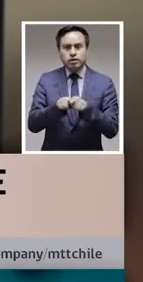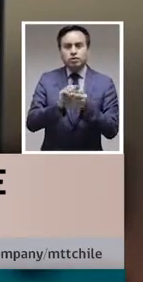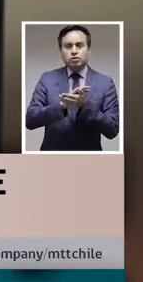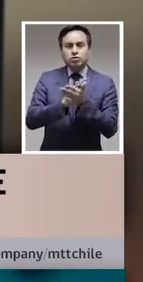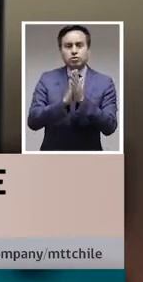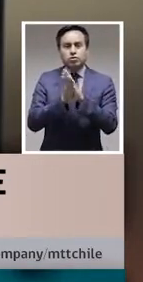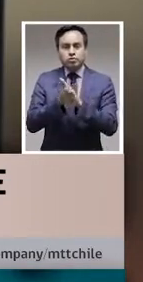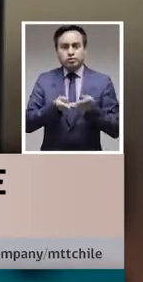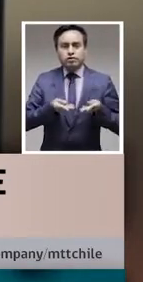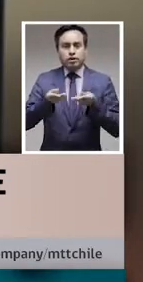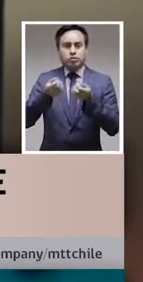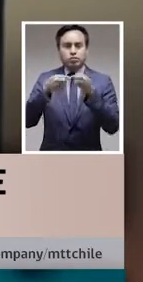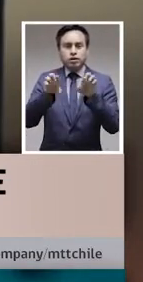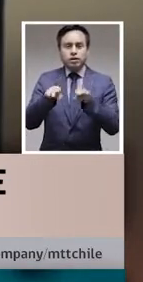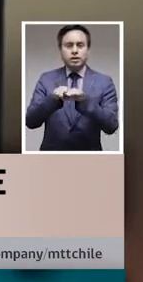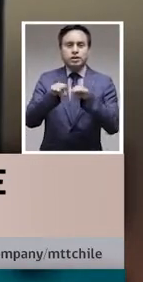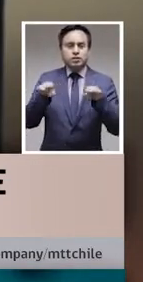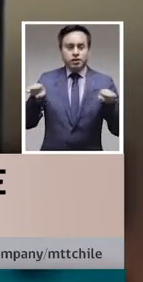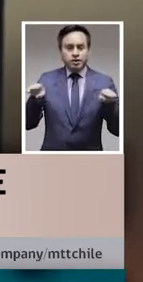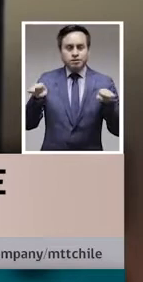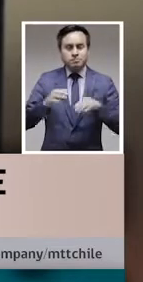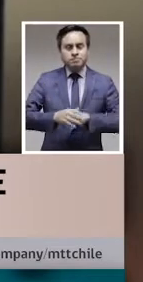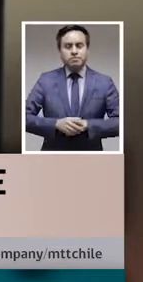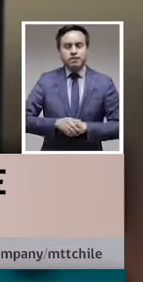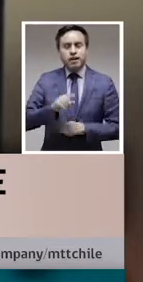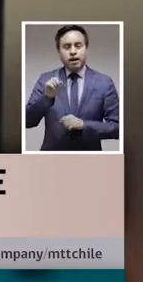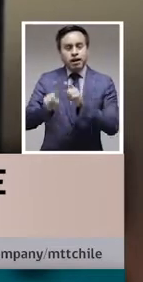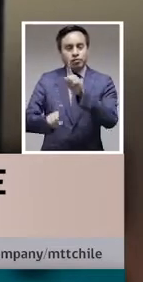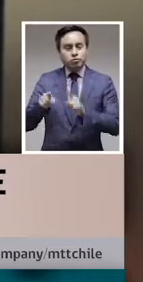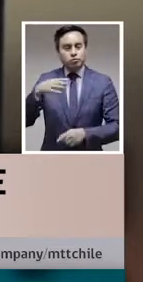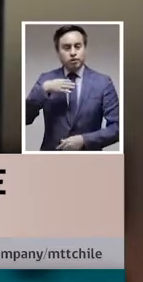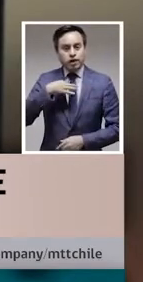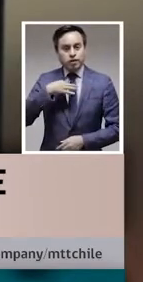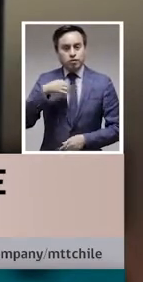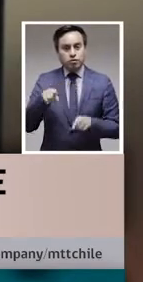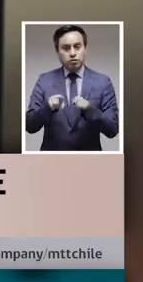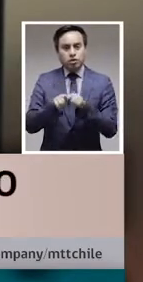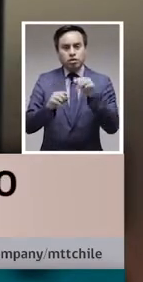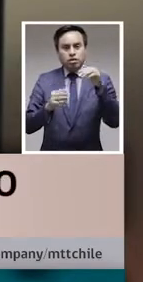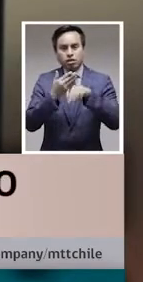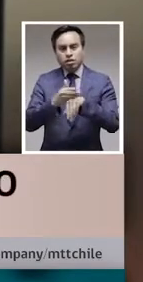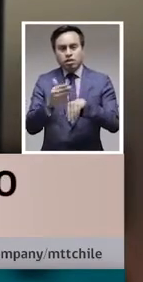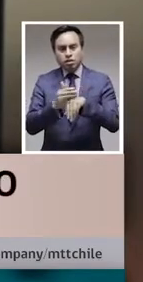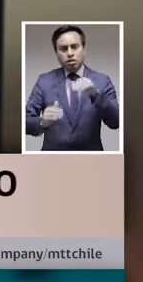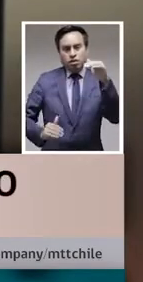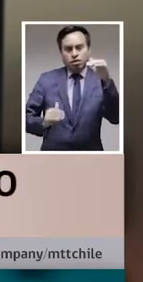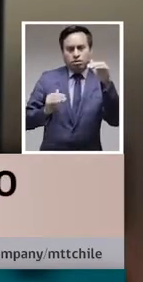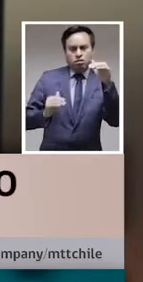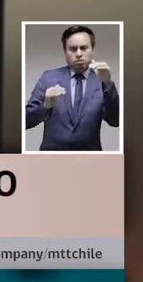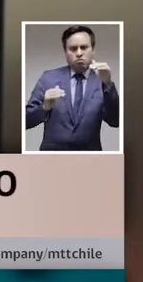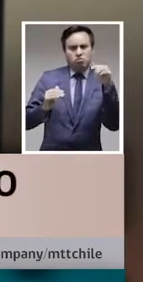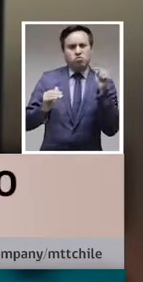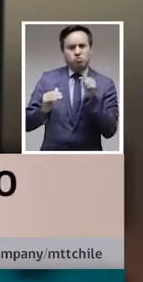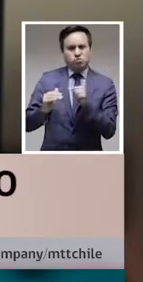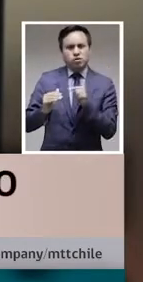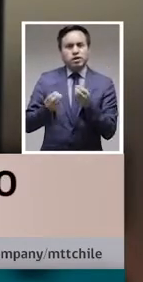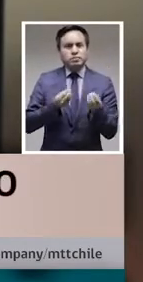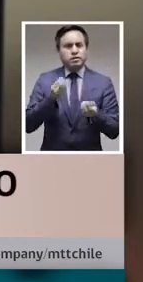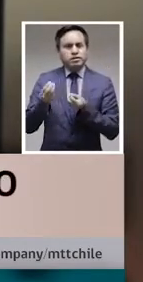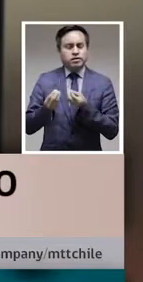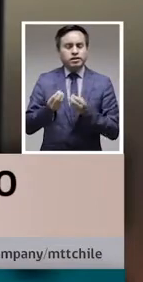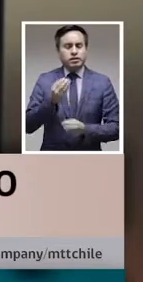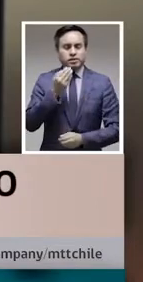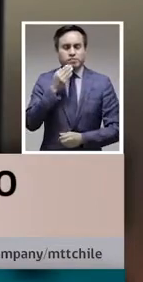todos oportunidades iguales. Cuando algún ciudadano queda atrasado respecto a esas oportunidades, empieza a